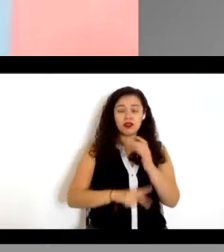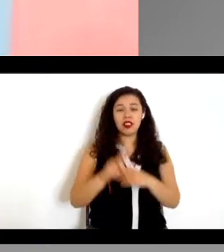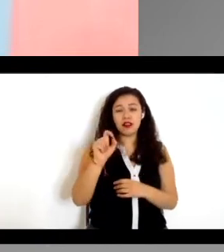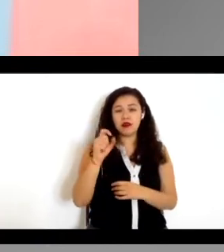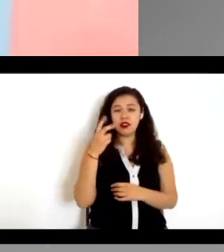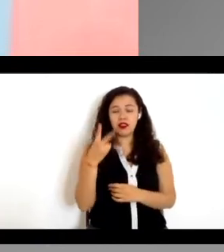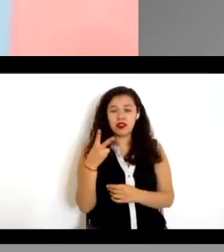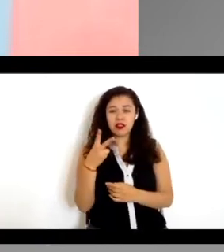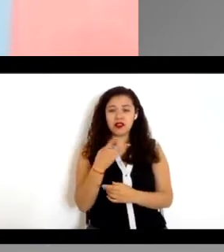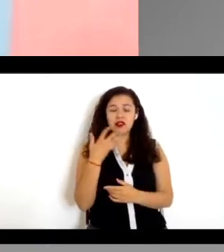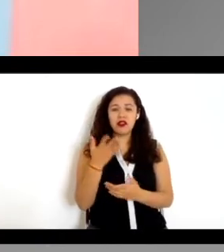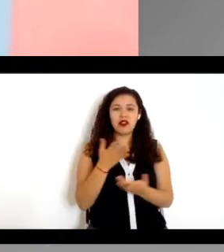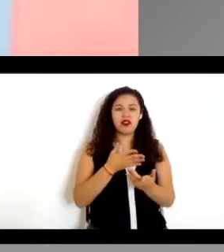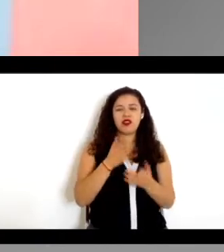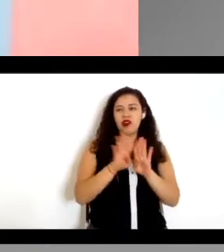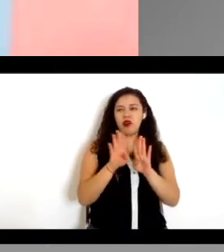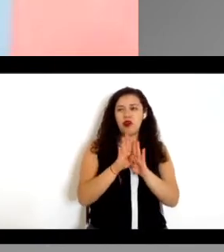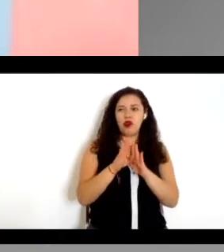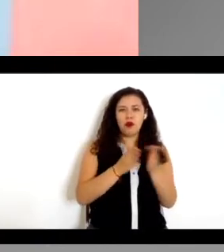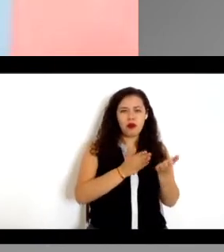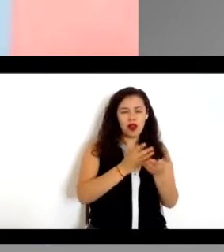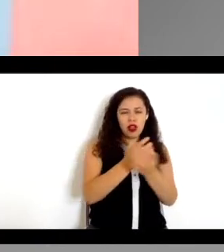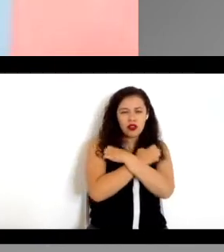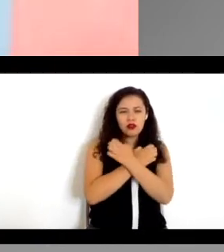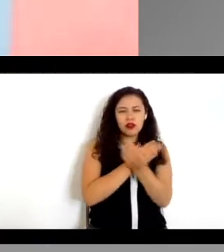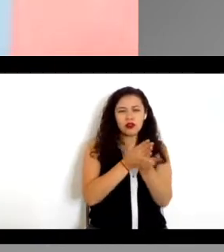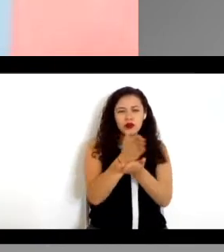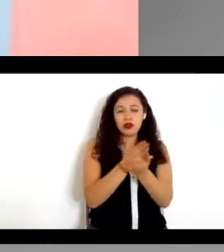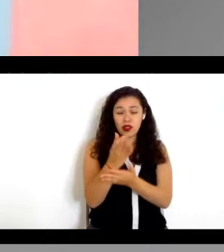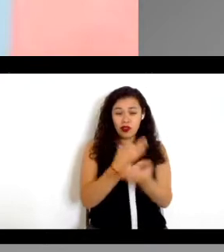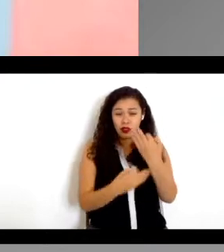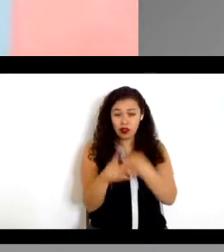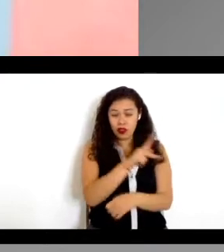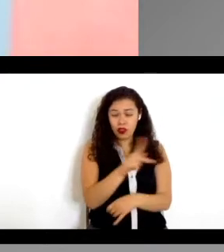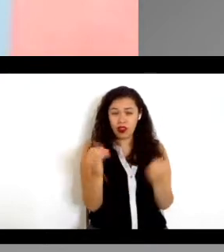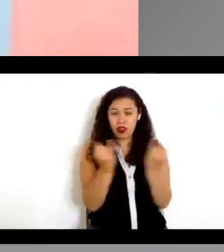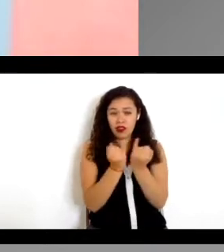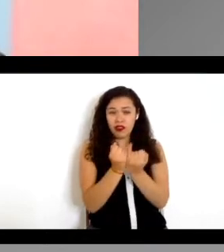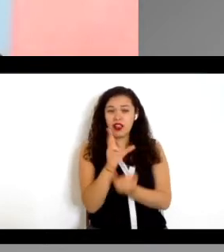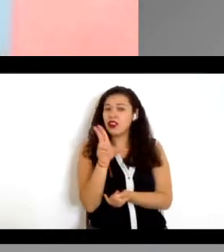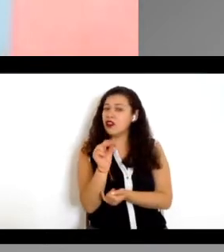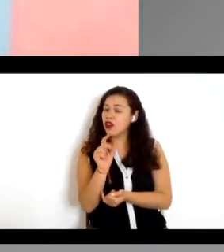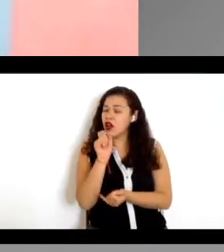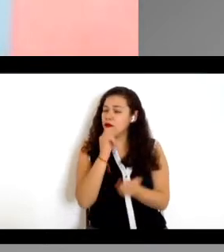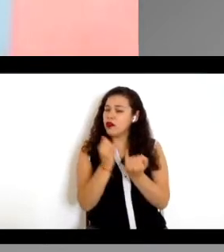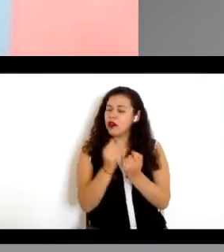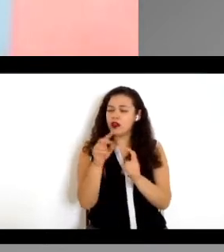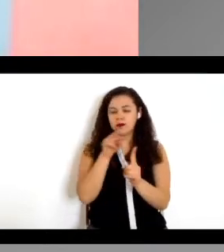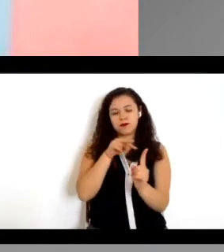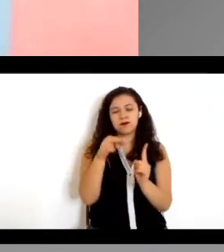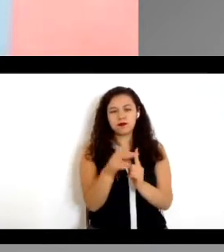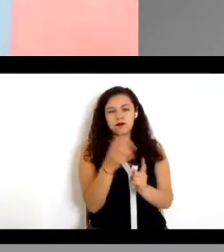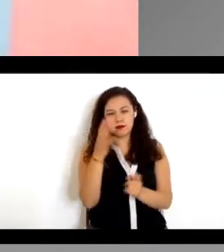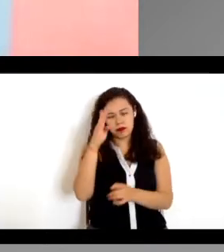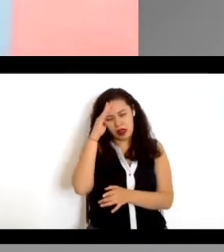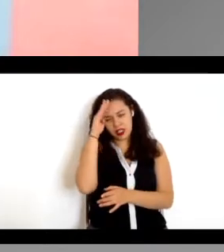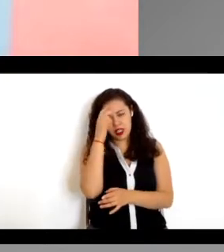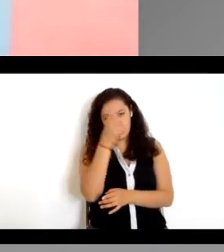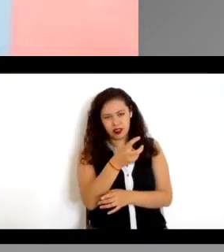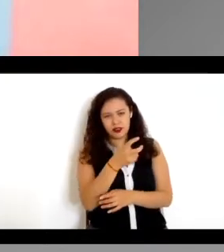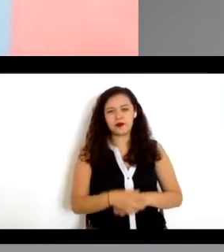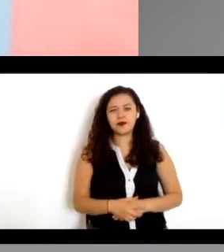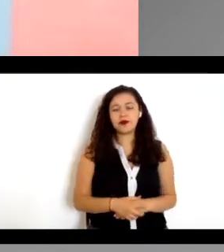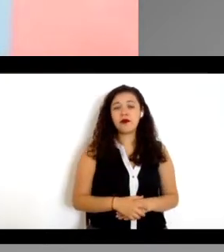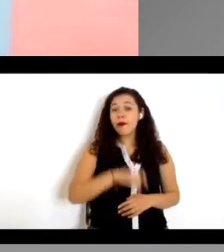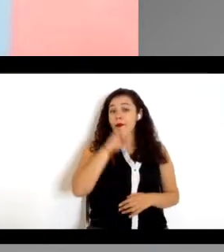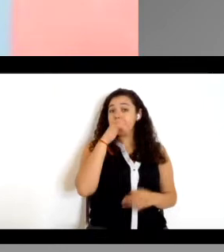acceso educativo. Y es sumamente importante también considerar estas perspectivas. Y de nueva cuenta, si seguimos generando